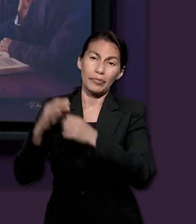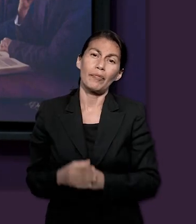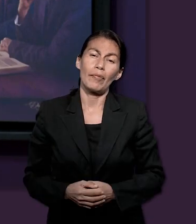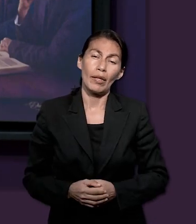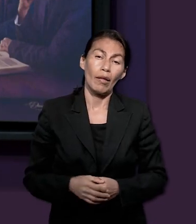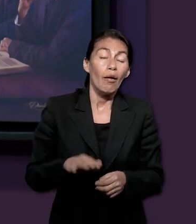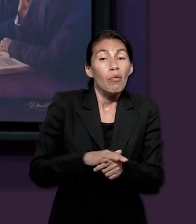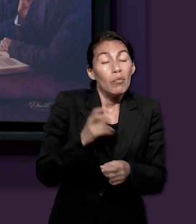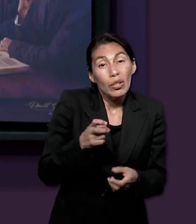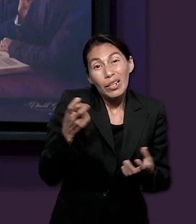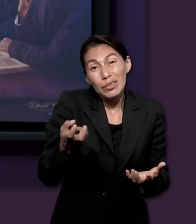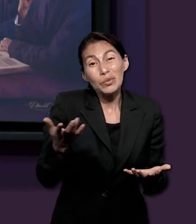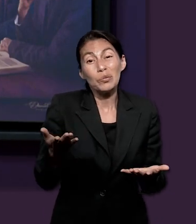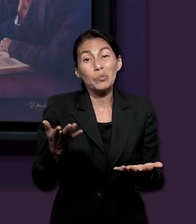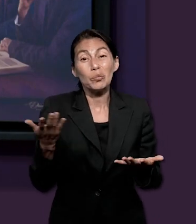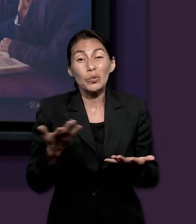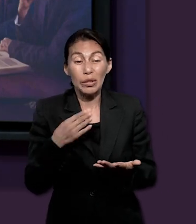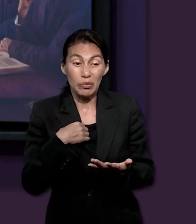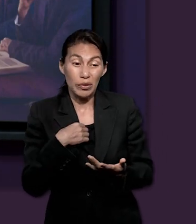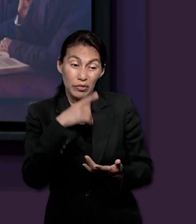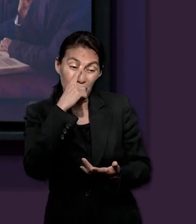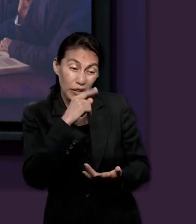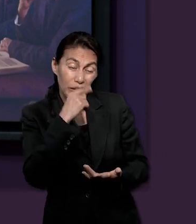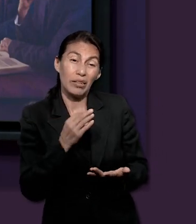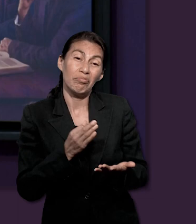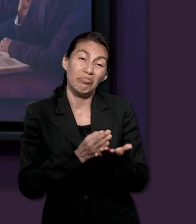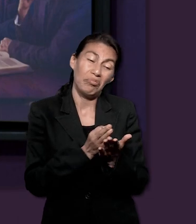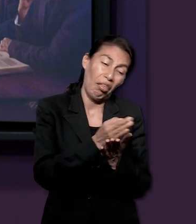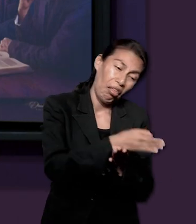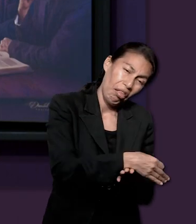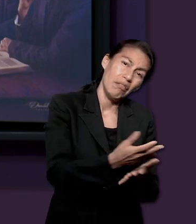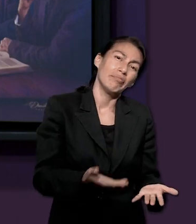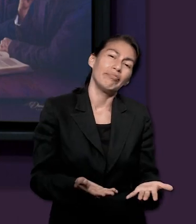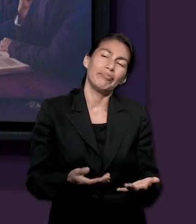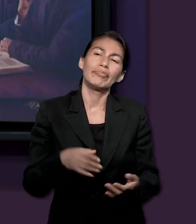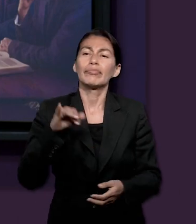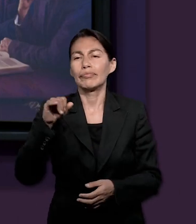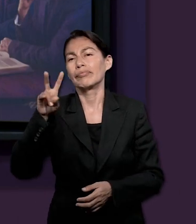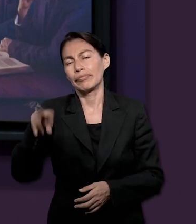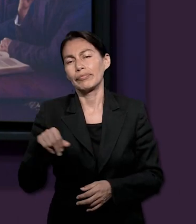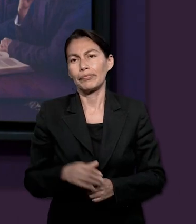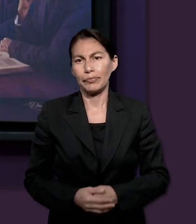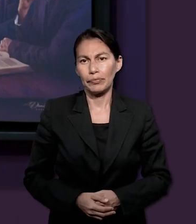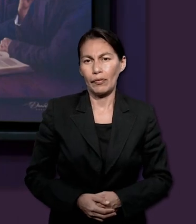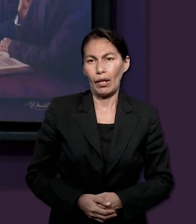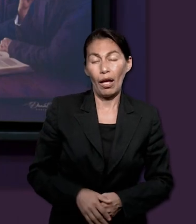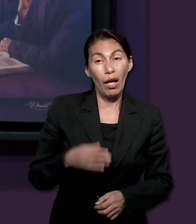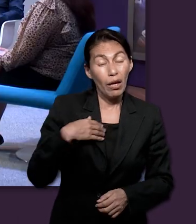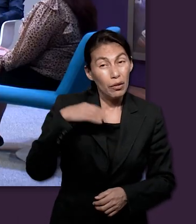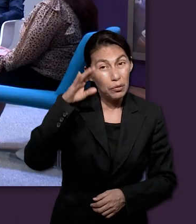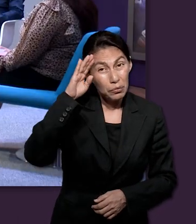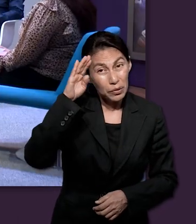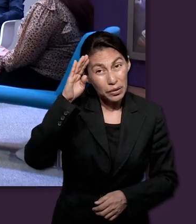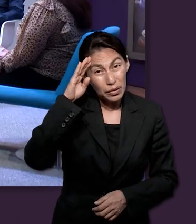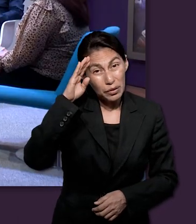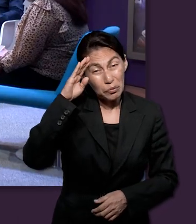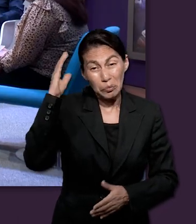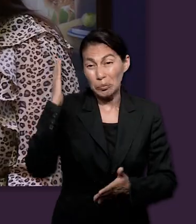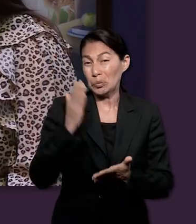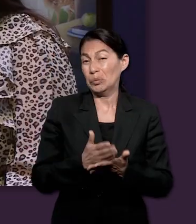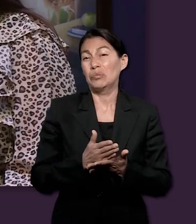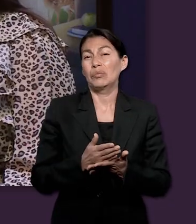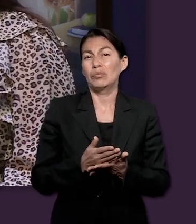eso se puede convertir en la causa de nuestra perdición. Así es. Yo creo que es de una forma